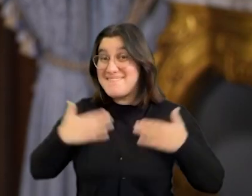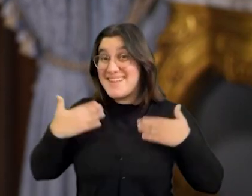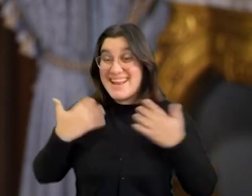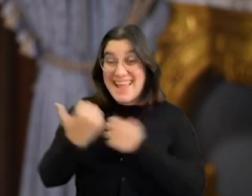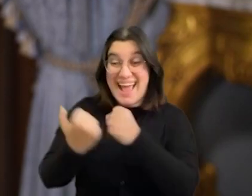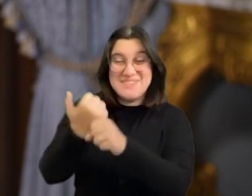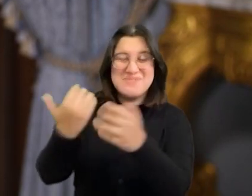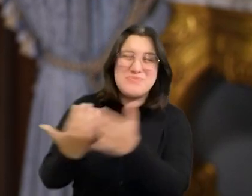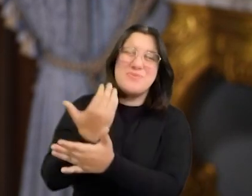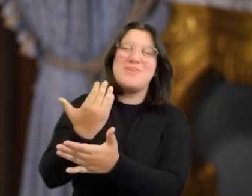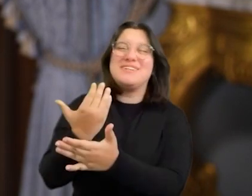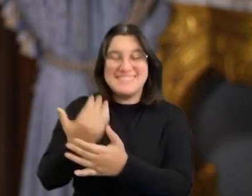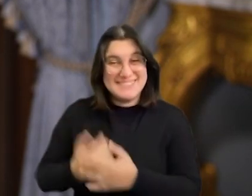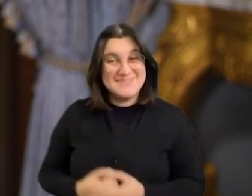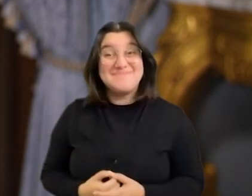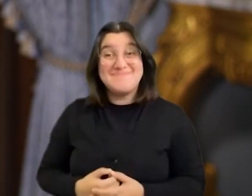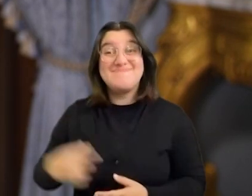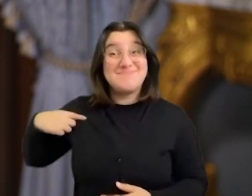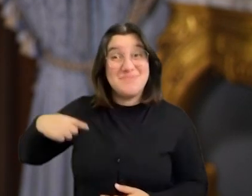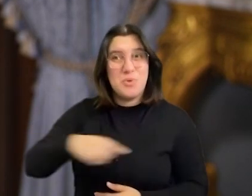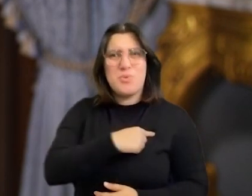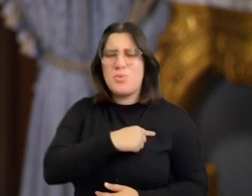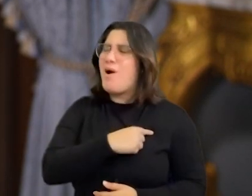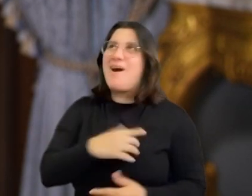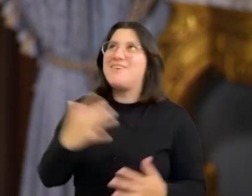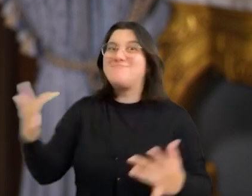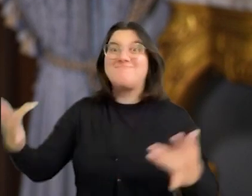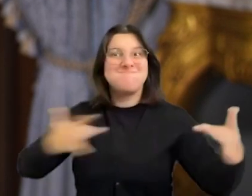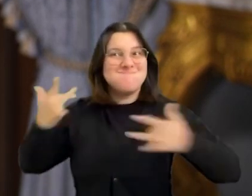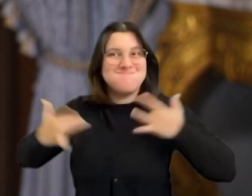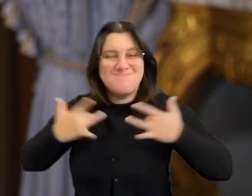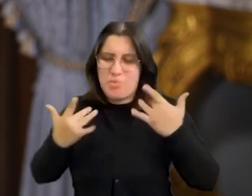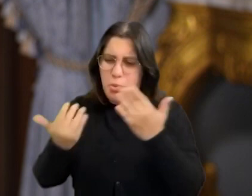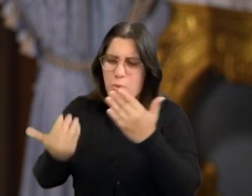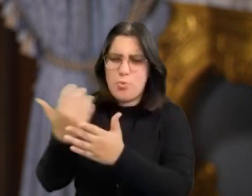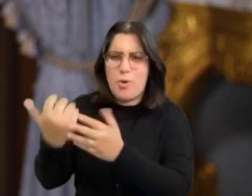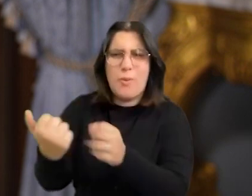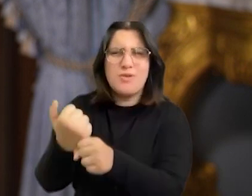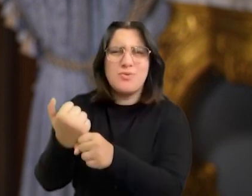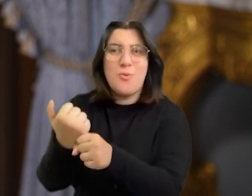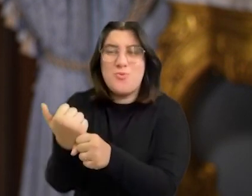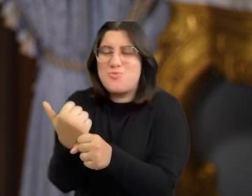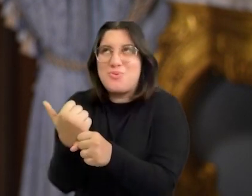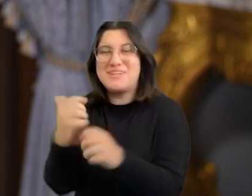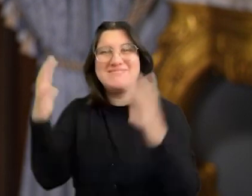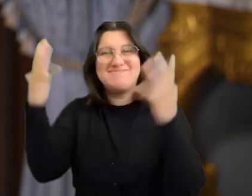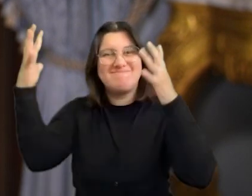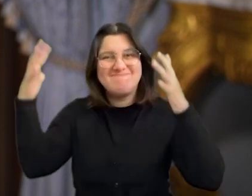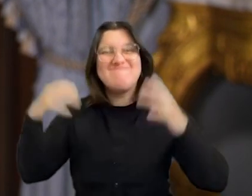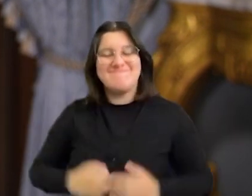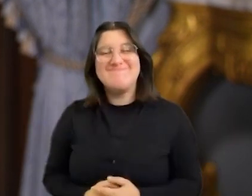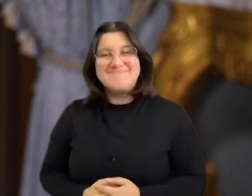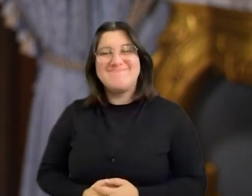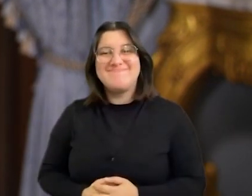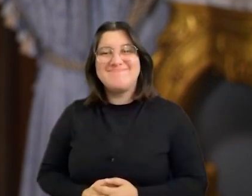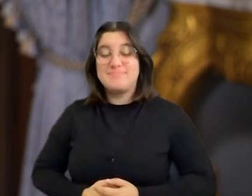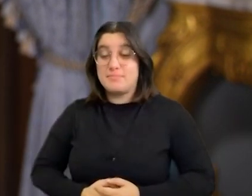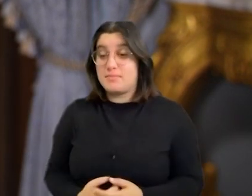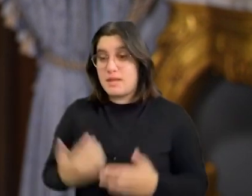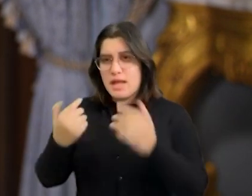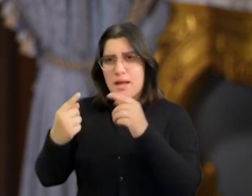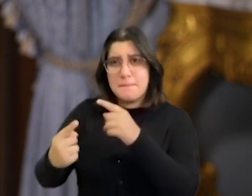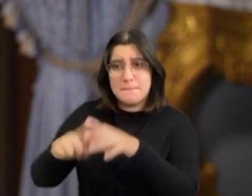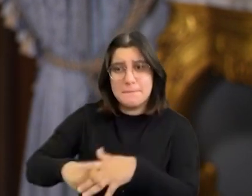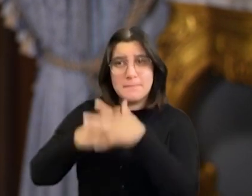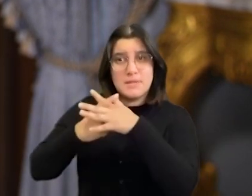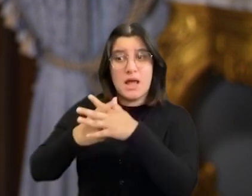¡Feliz Año Nuevo! Todas y todos estamos entusiasmados de darle la bienvenida a un nuevo año. Comenzar el